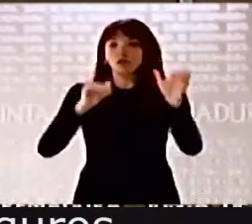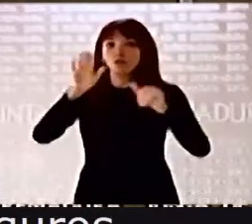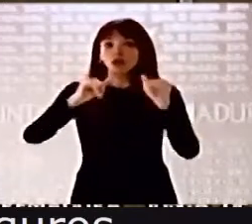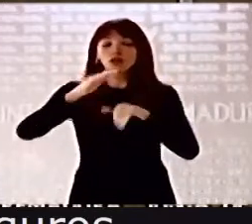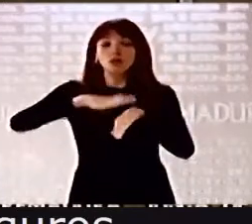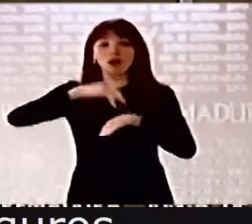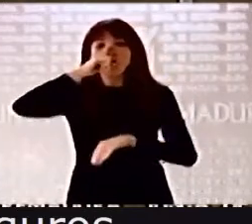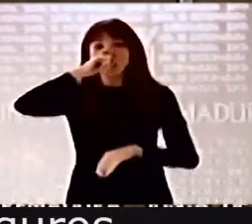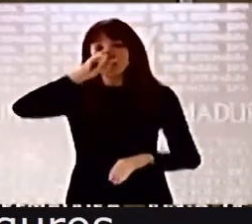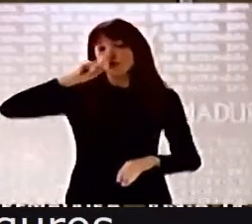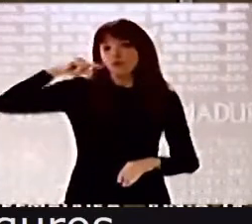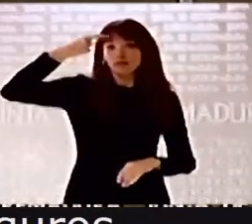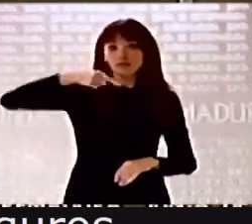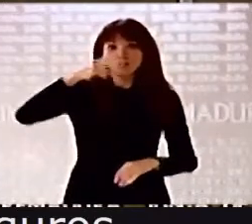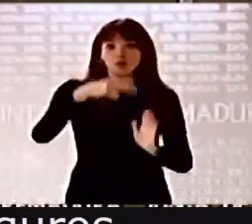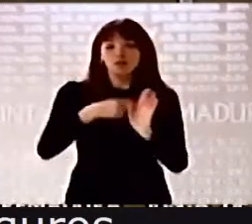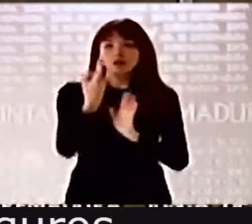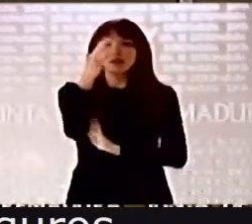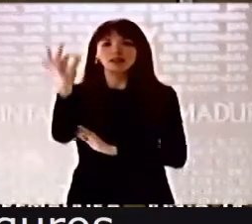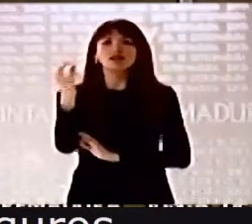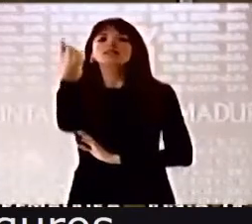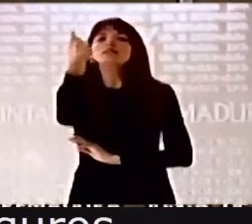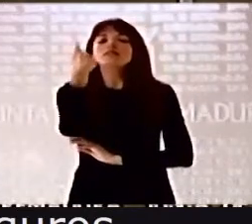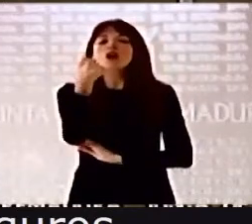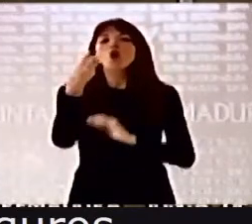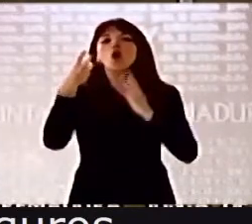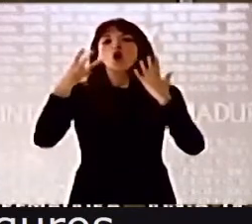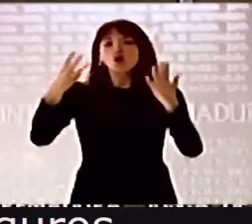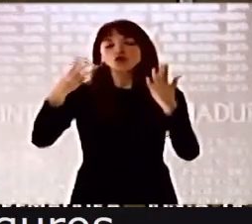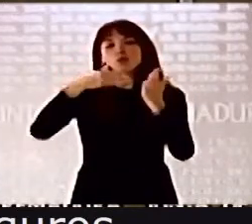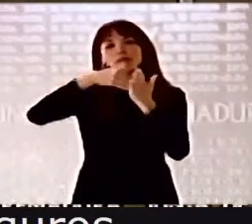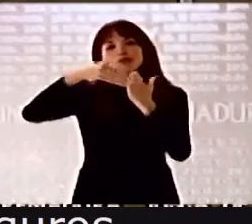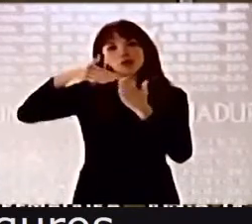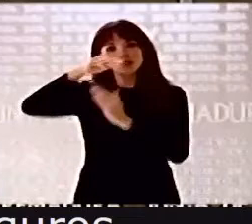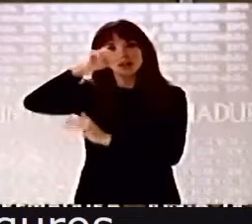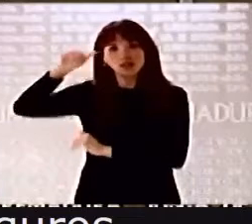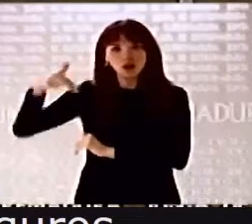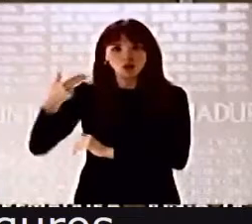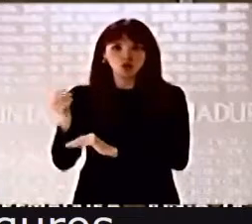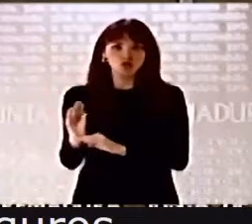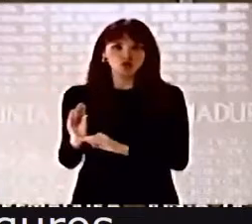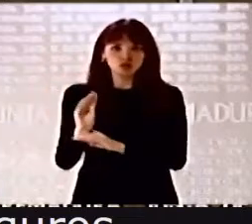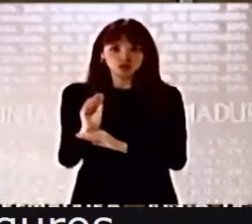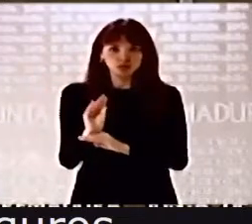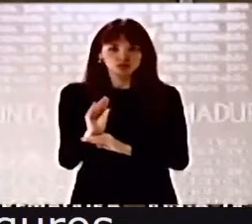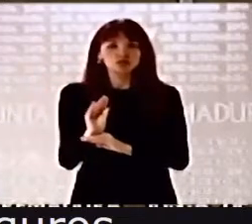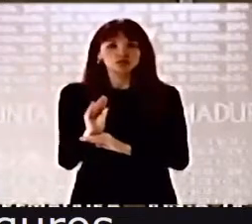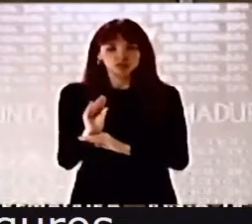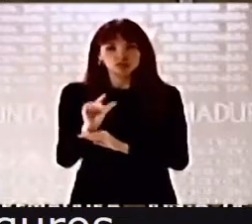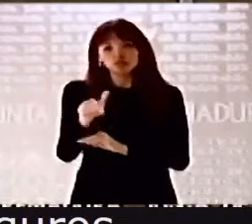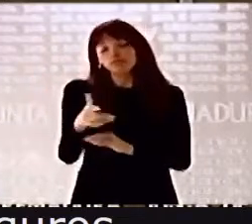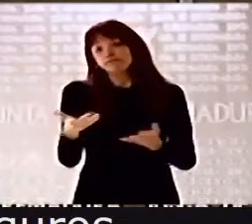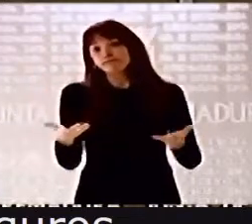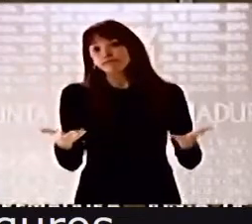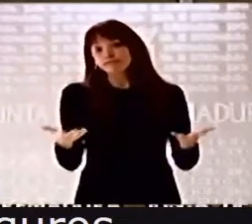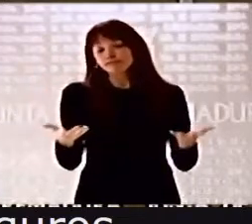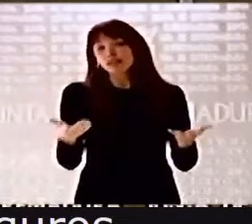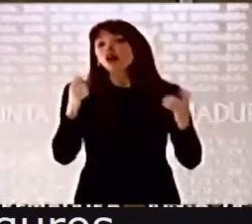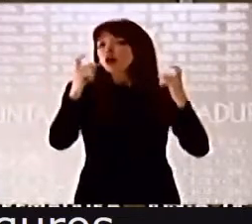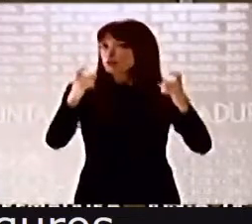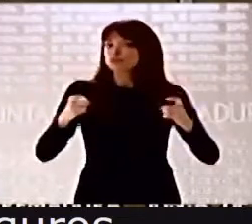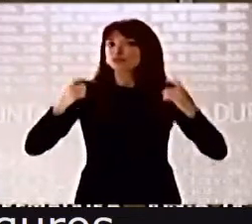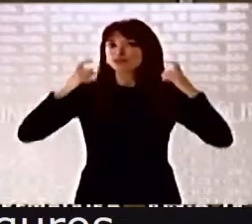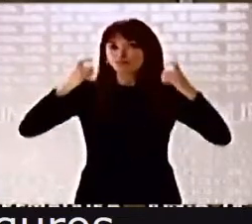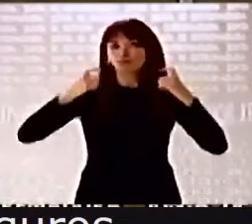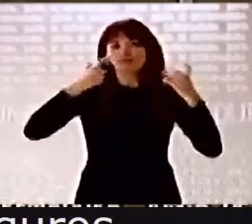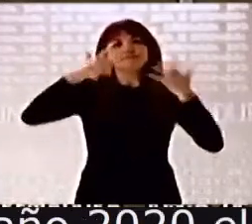año 2020 por valor de 8 millones de euros, ¿no? Quiero destacar el esfuerzo que